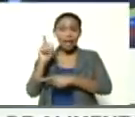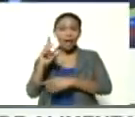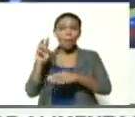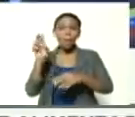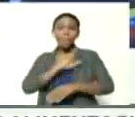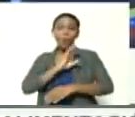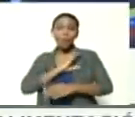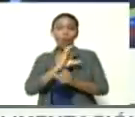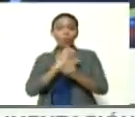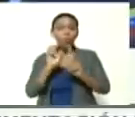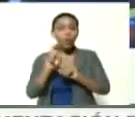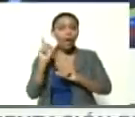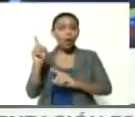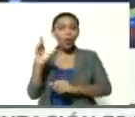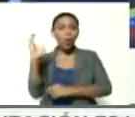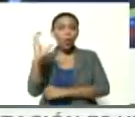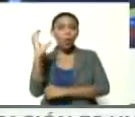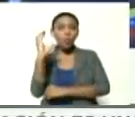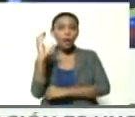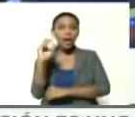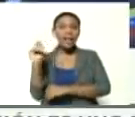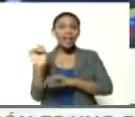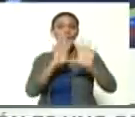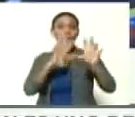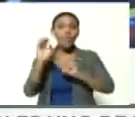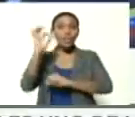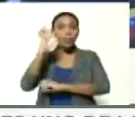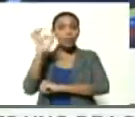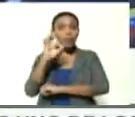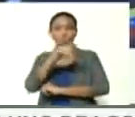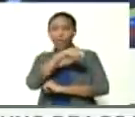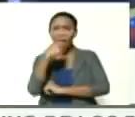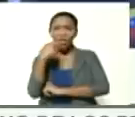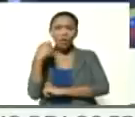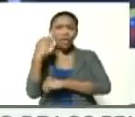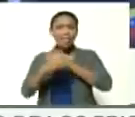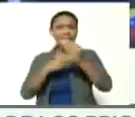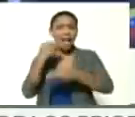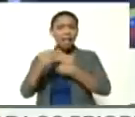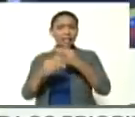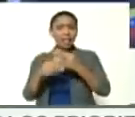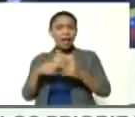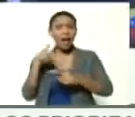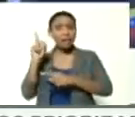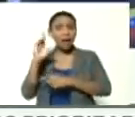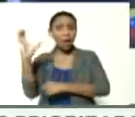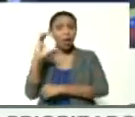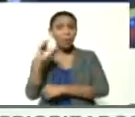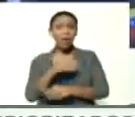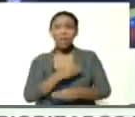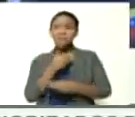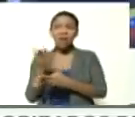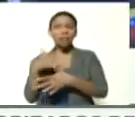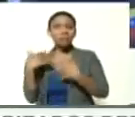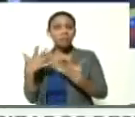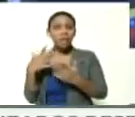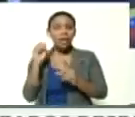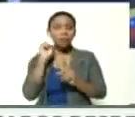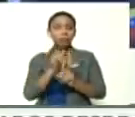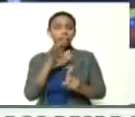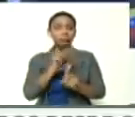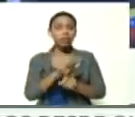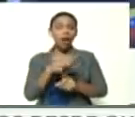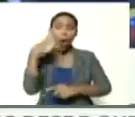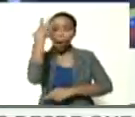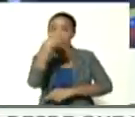colombiano. Y el 90% de la droga que se produce en Colombia va a las neuronas de